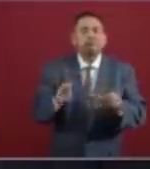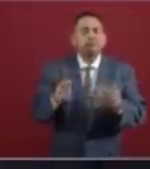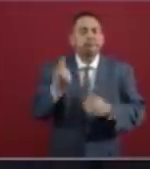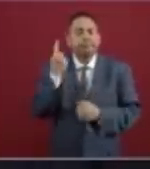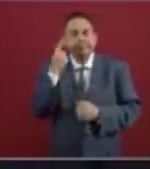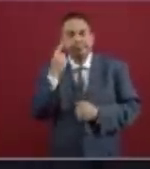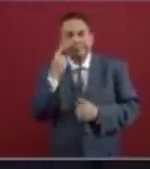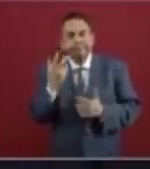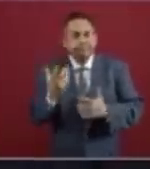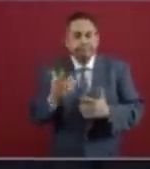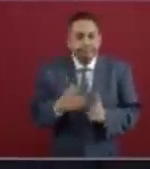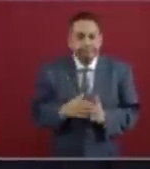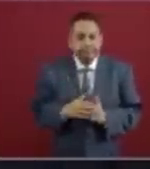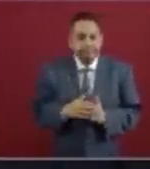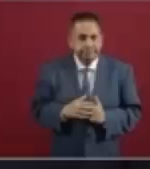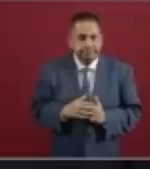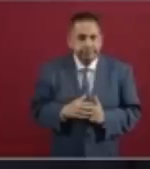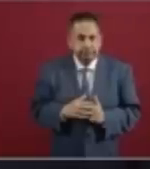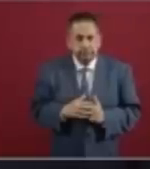para que